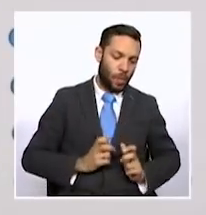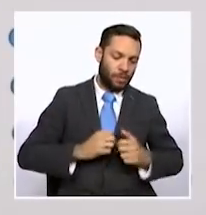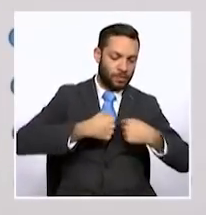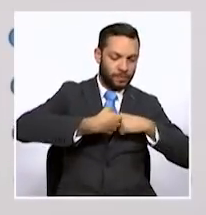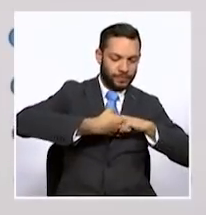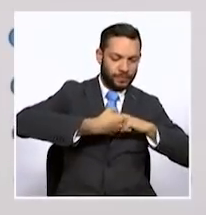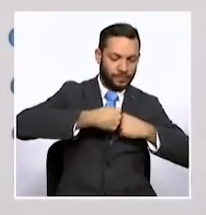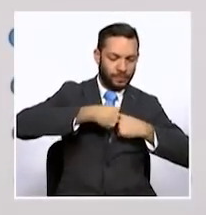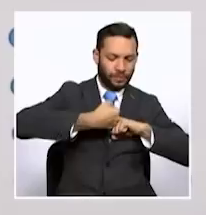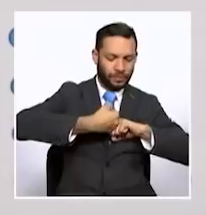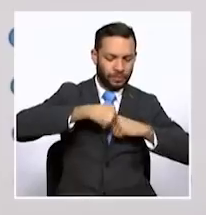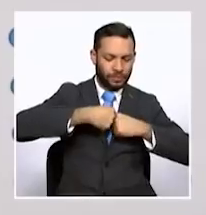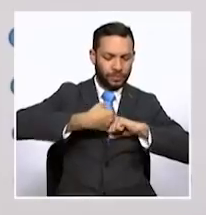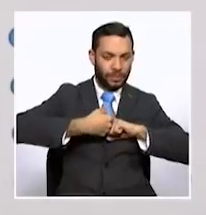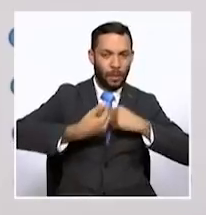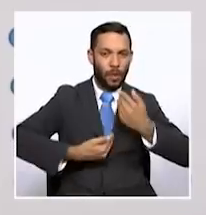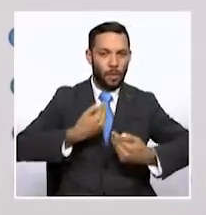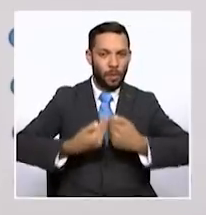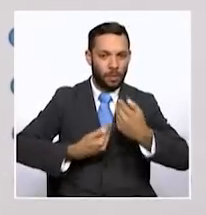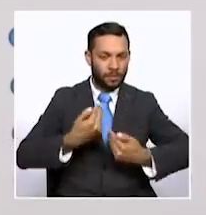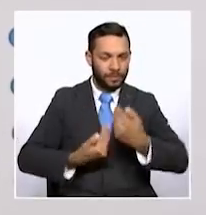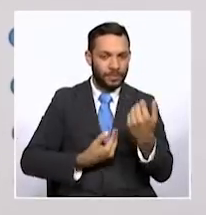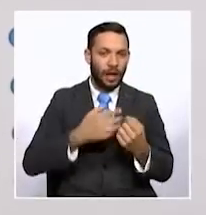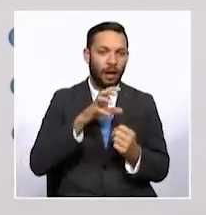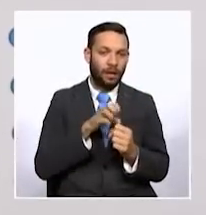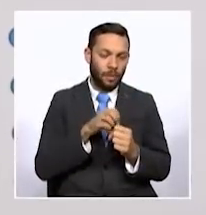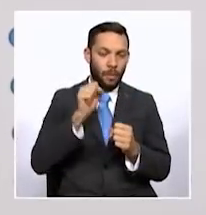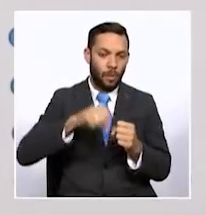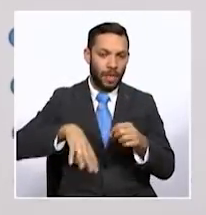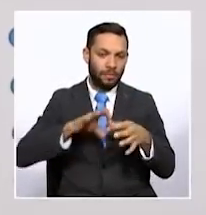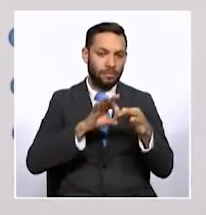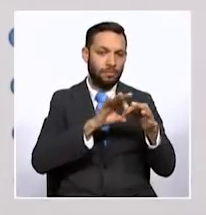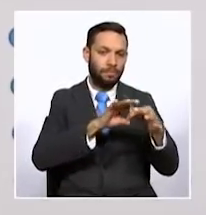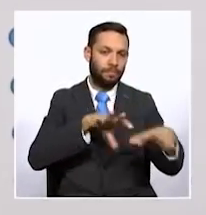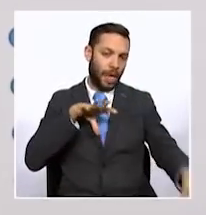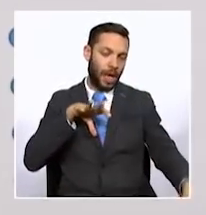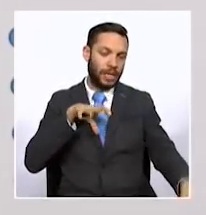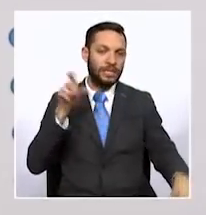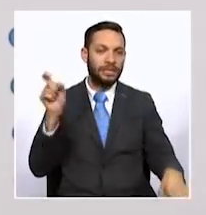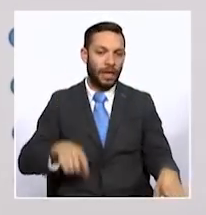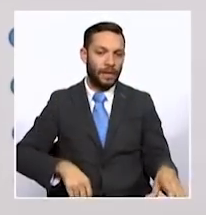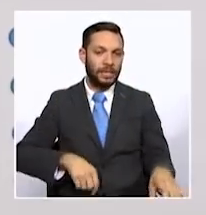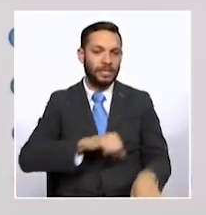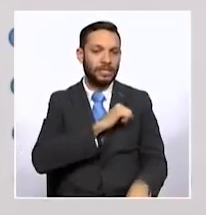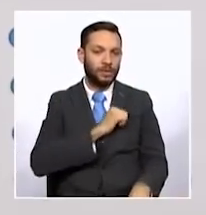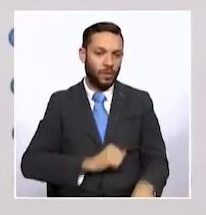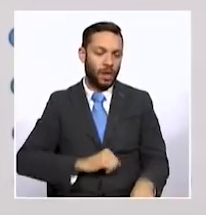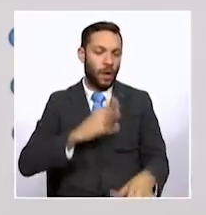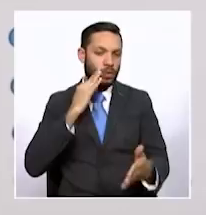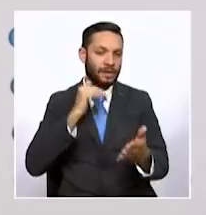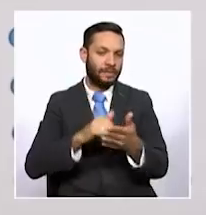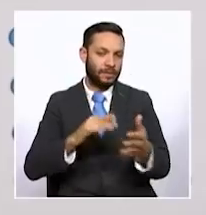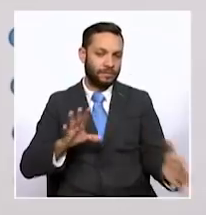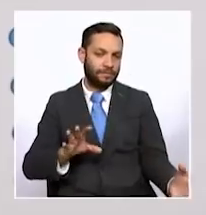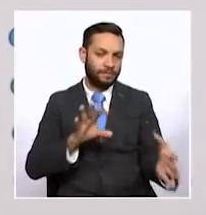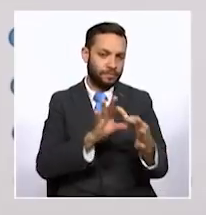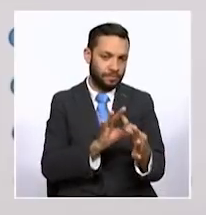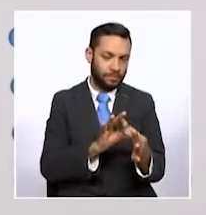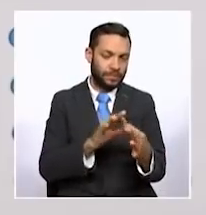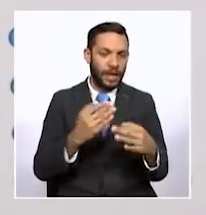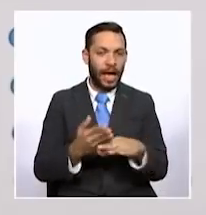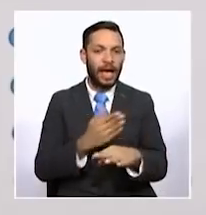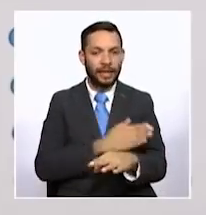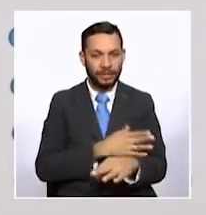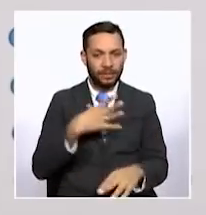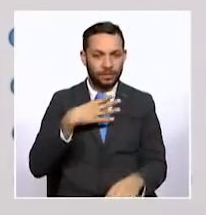del menisco, y ese menisco se empieza a gastar y se puede romper. Cuando hacemos una artroscopia, ¿qué buscamos con eso? Primero, para entrar a hacer una artroscopia